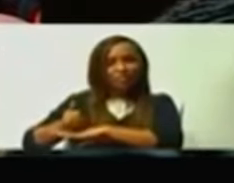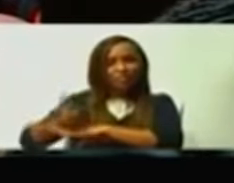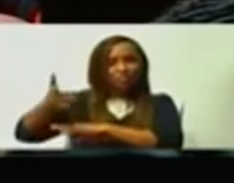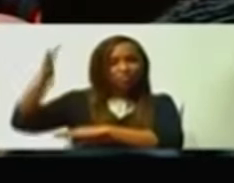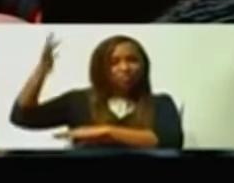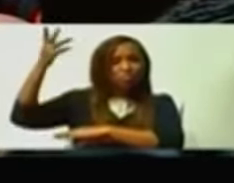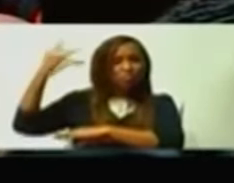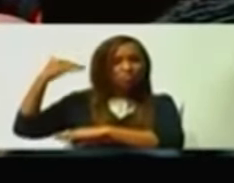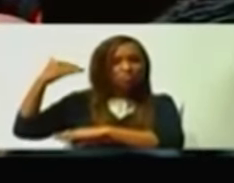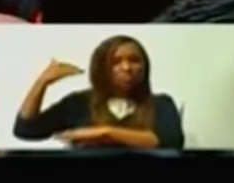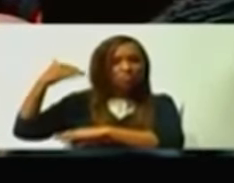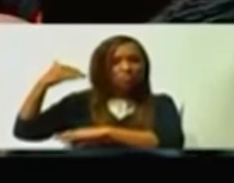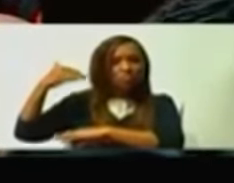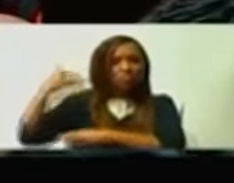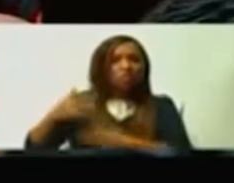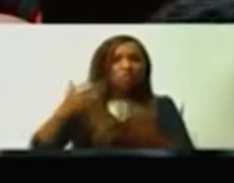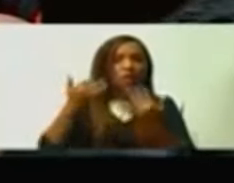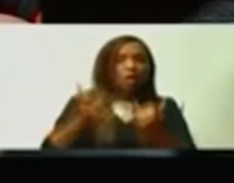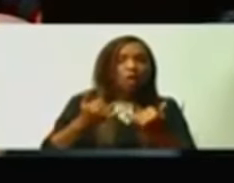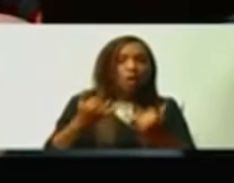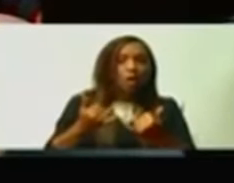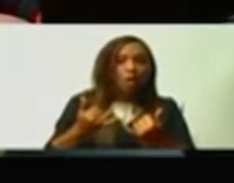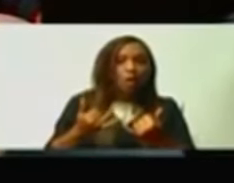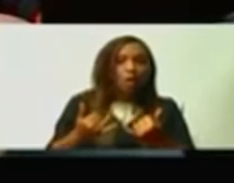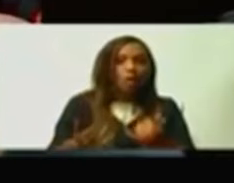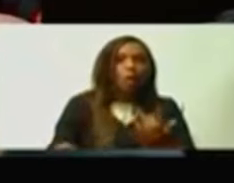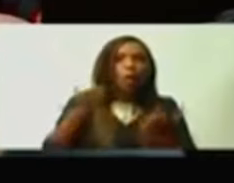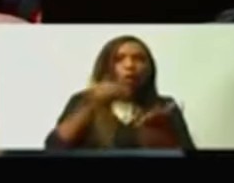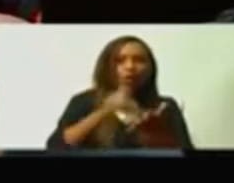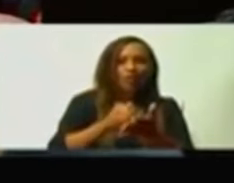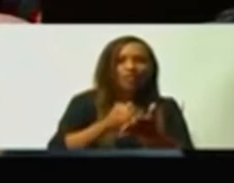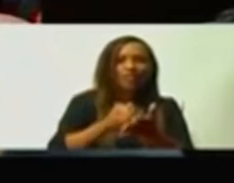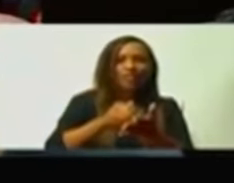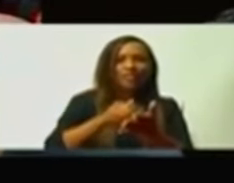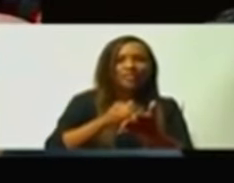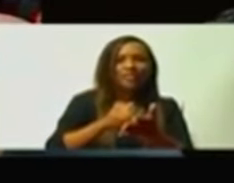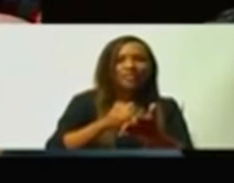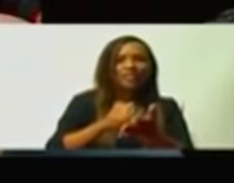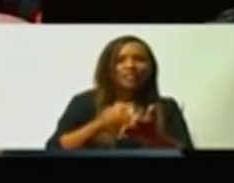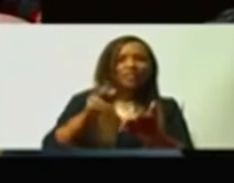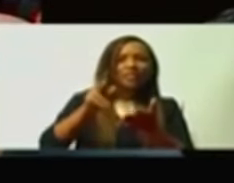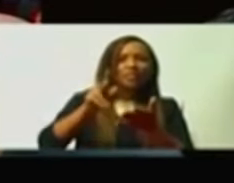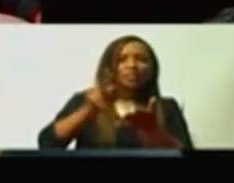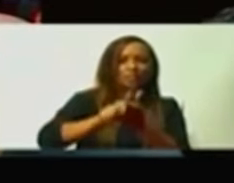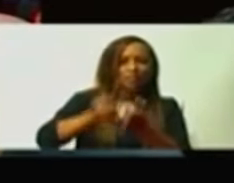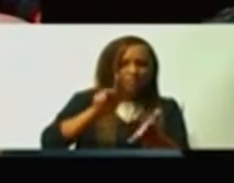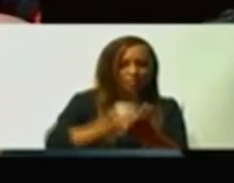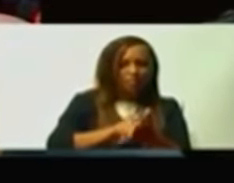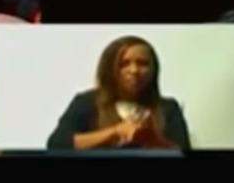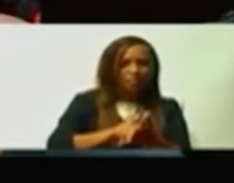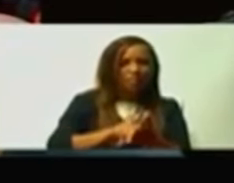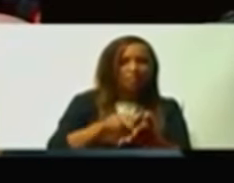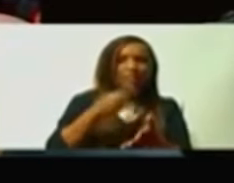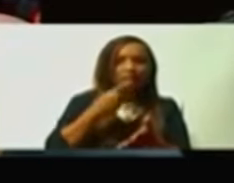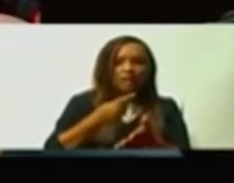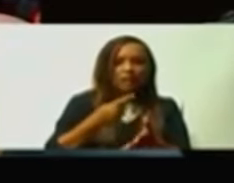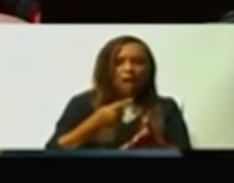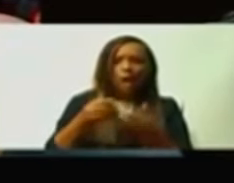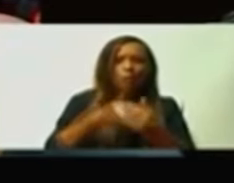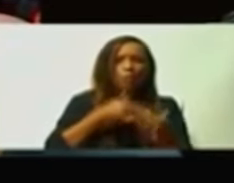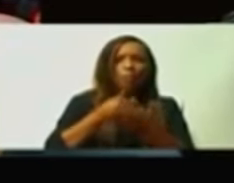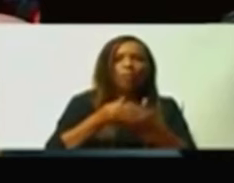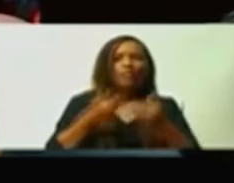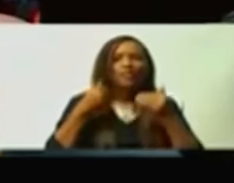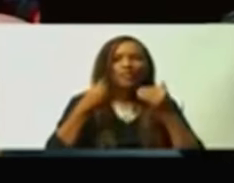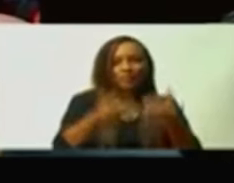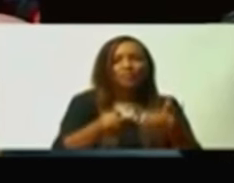tiempo y que quizá nunca se ejecutaron, y 17 años después lo vamos a renovar? La ley no te dice cuáles son los contratos a los